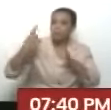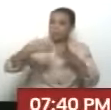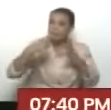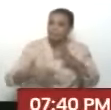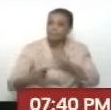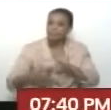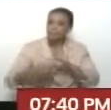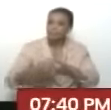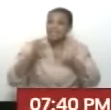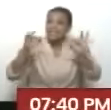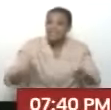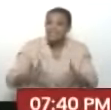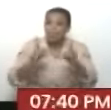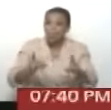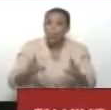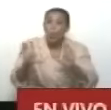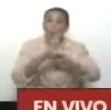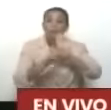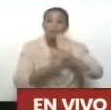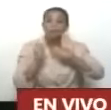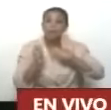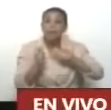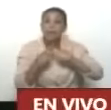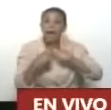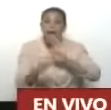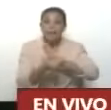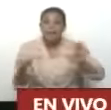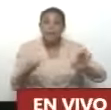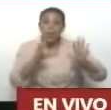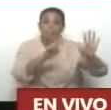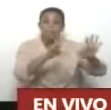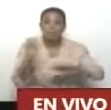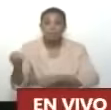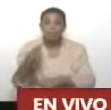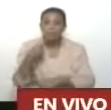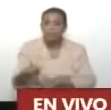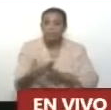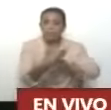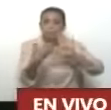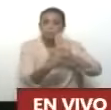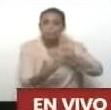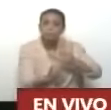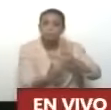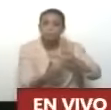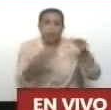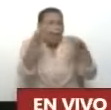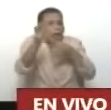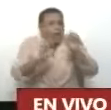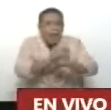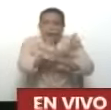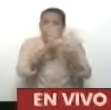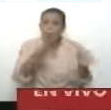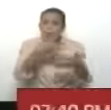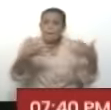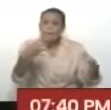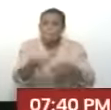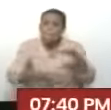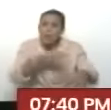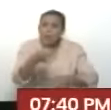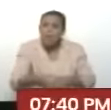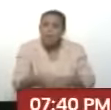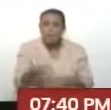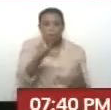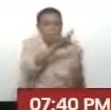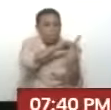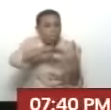otros. Constitución, artículo 70, lo establece de manera muy clara. Así que a la